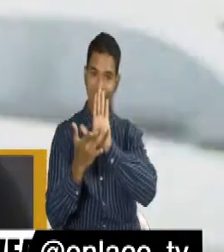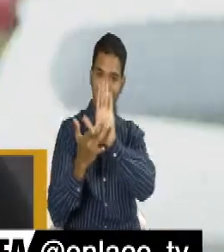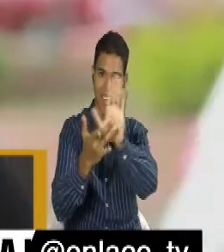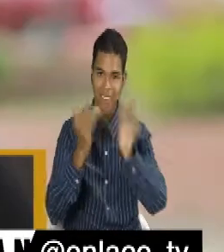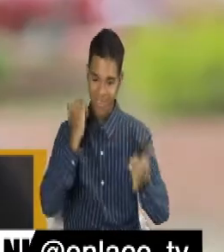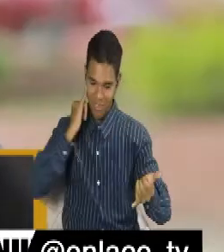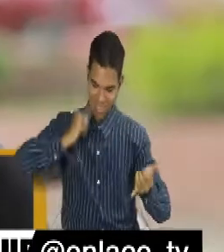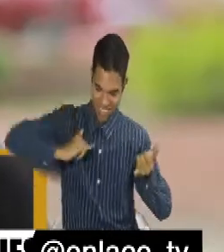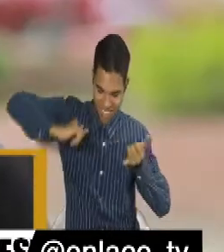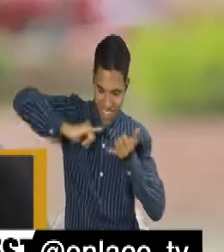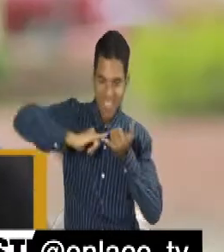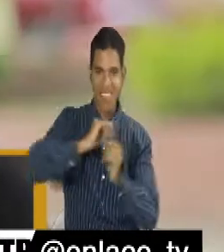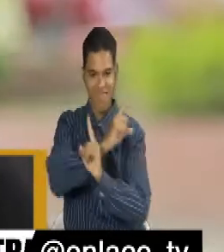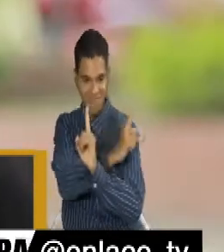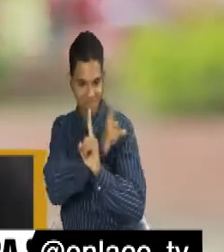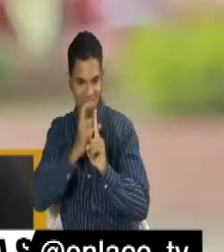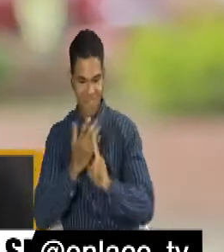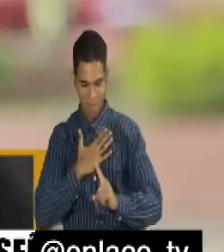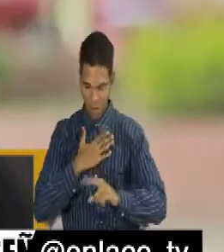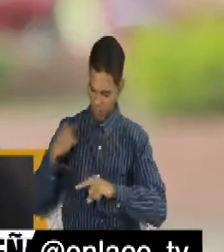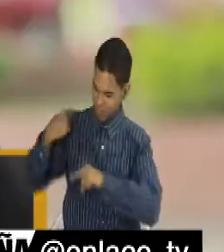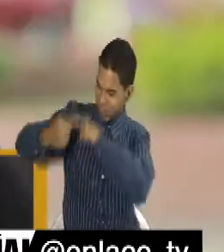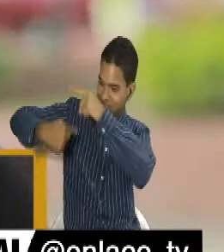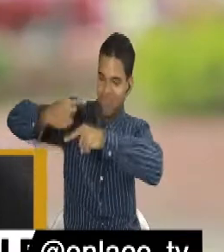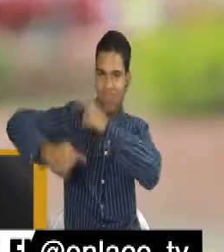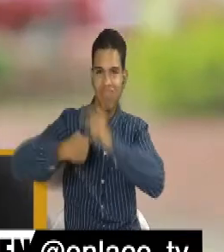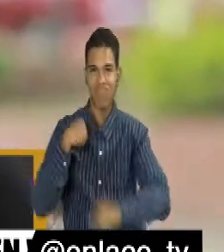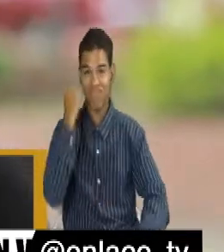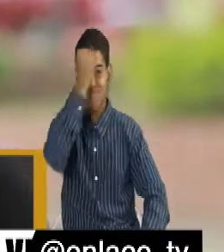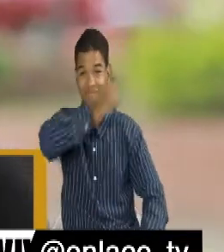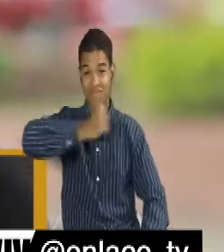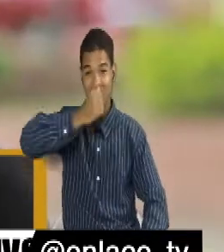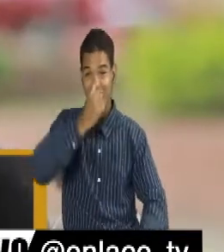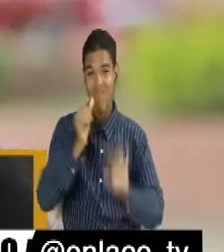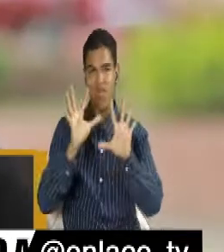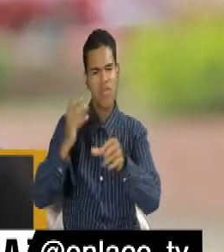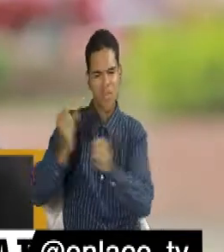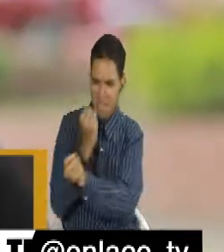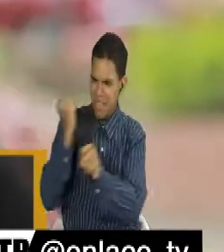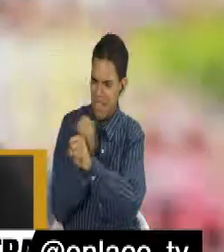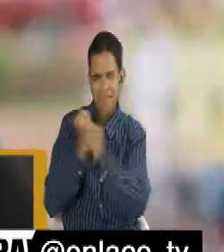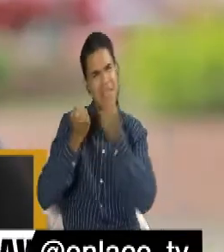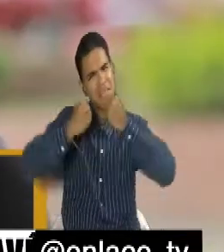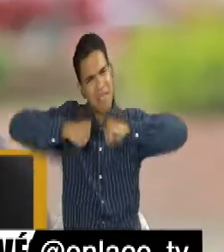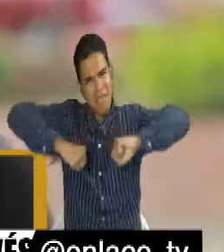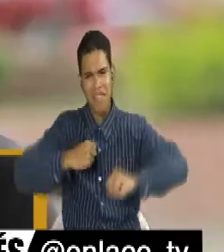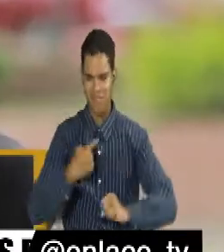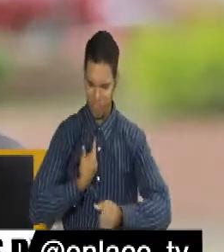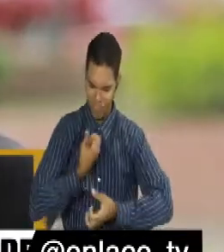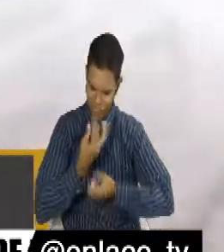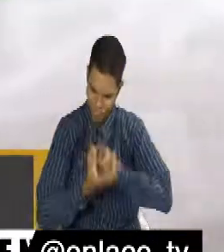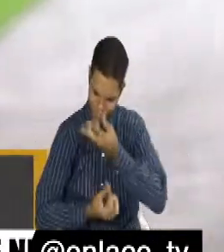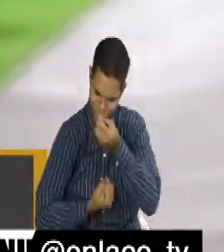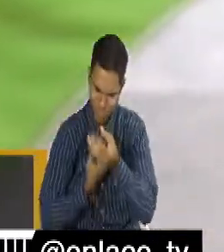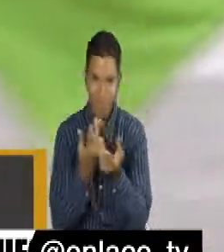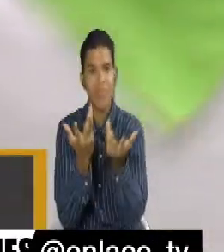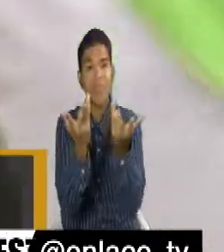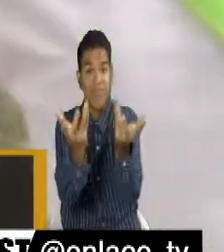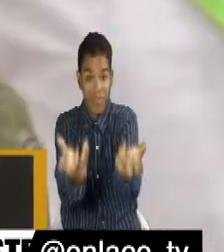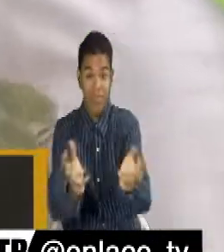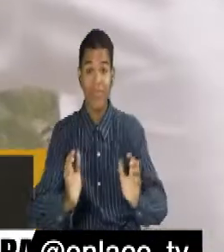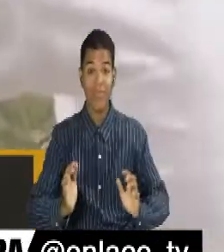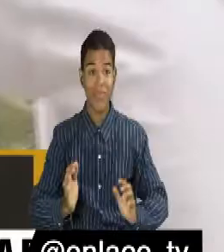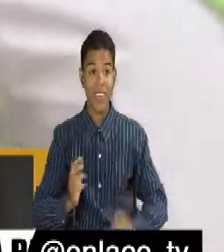identidad cultural afrodescendiente que hemos trabajado siempre y queremos expresar. Sí, porque nosotros